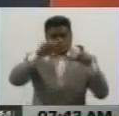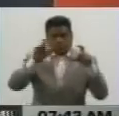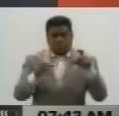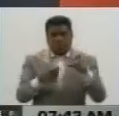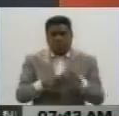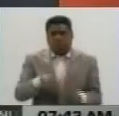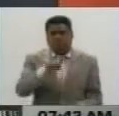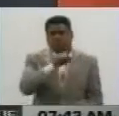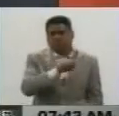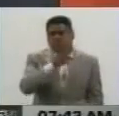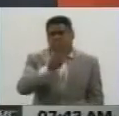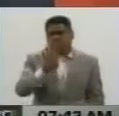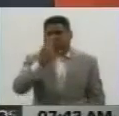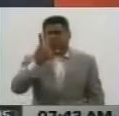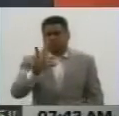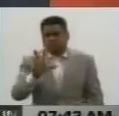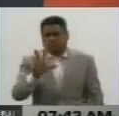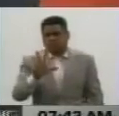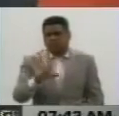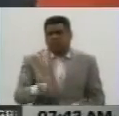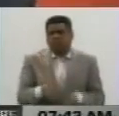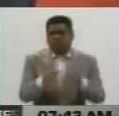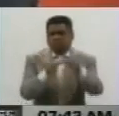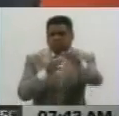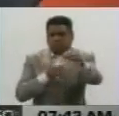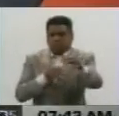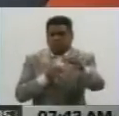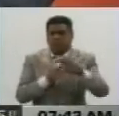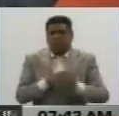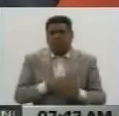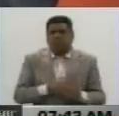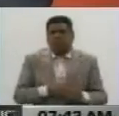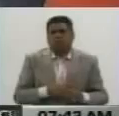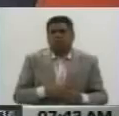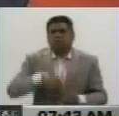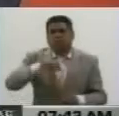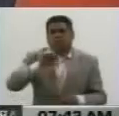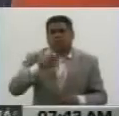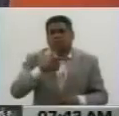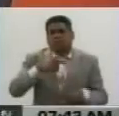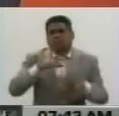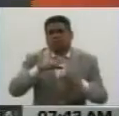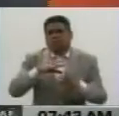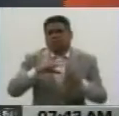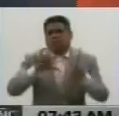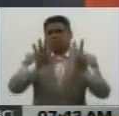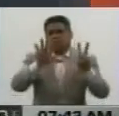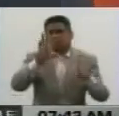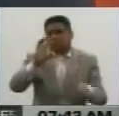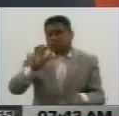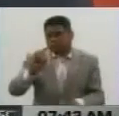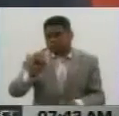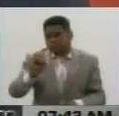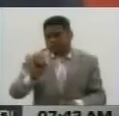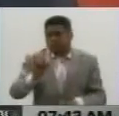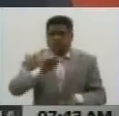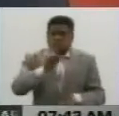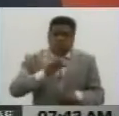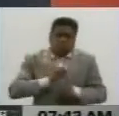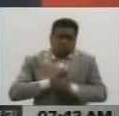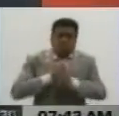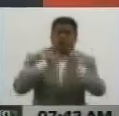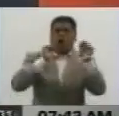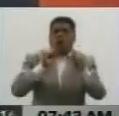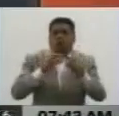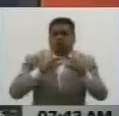111.843 kilómetros cuadrados con 70. Ahora, no es que se va a hacer una explotación minera en 111.000 kilómetros